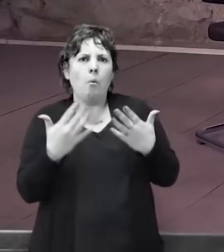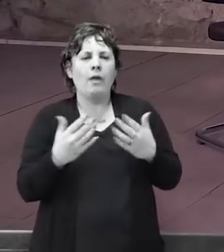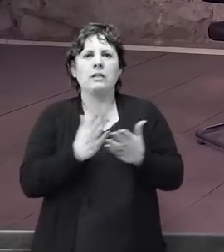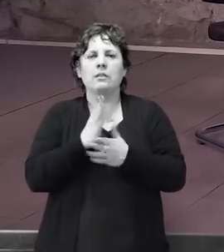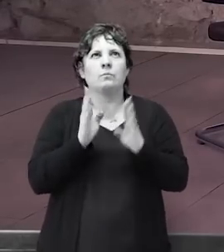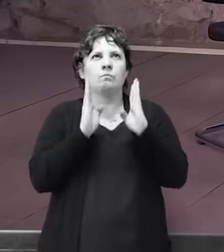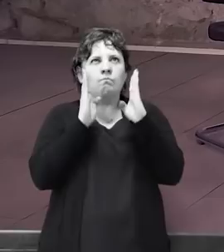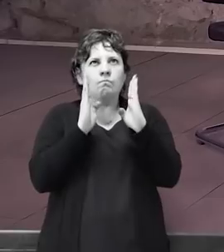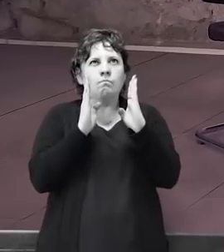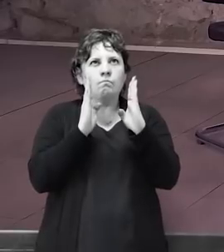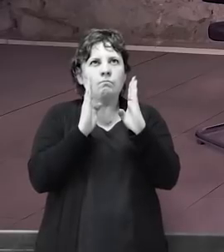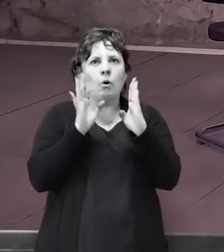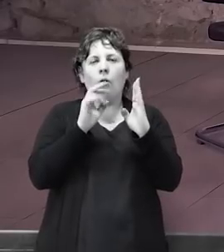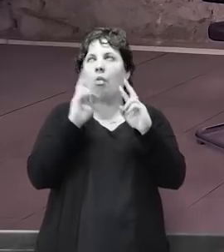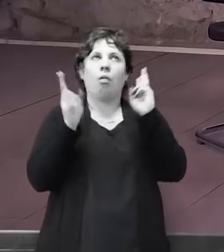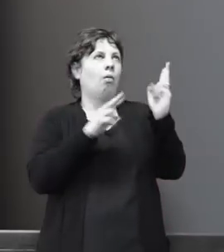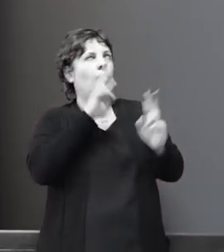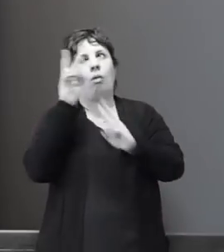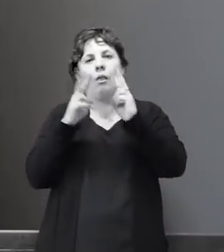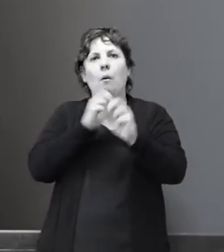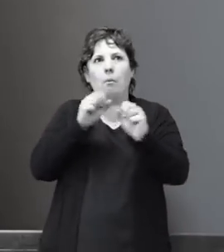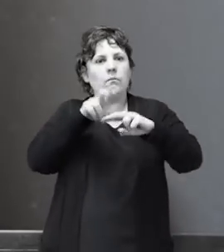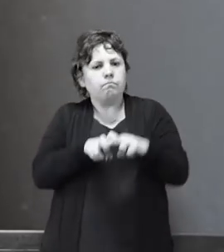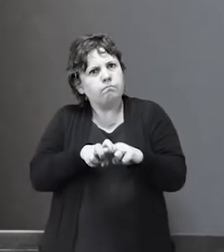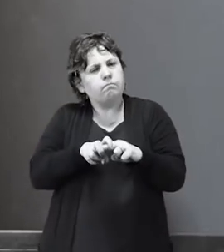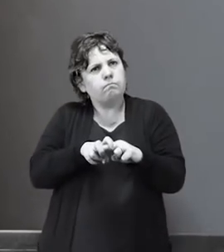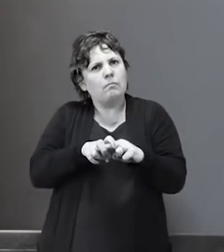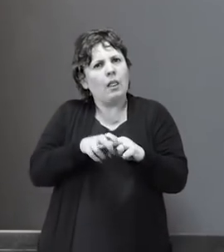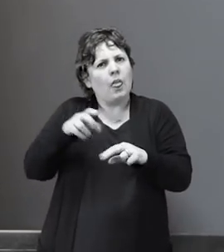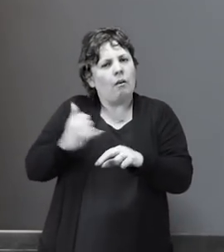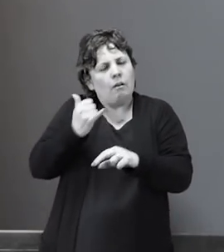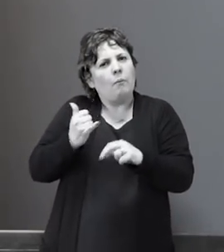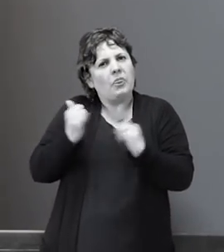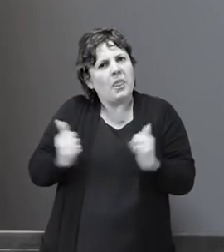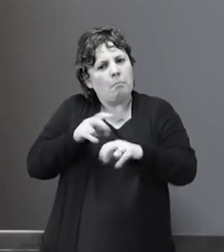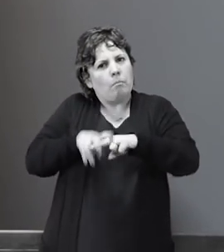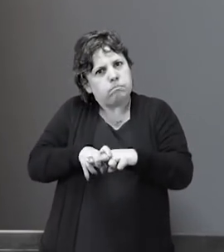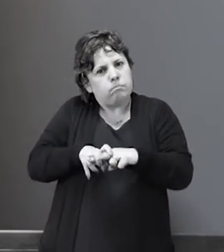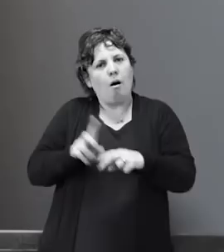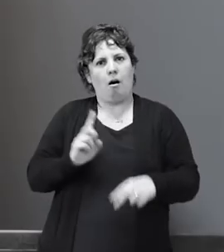de la atención, de posibilidad de estar sentado prestando atención.